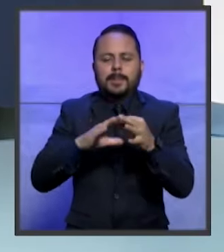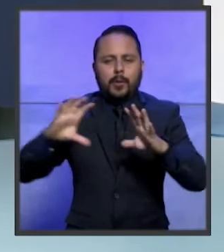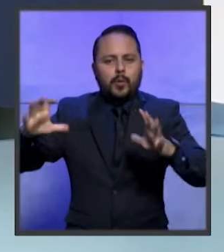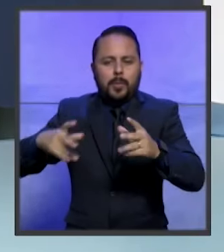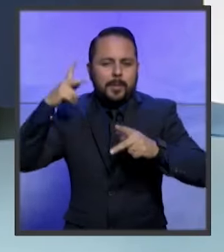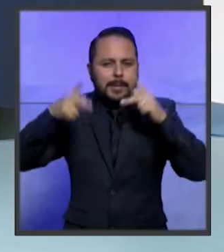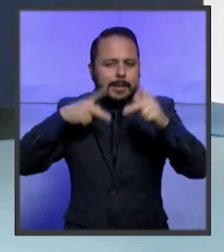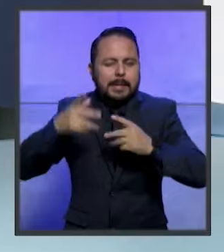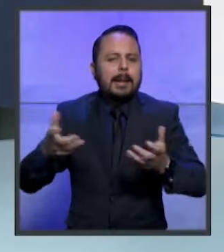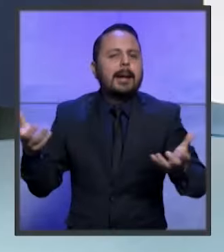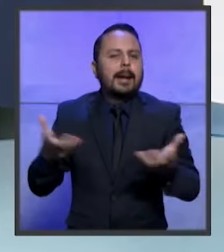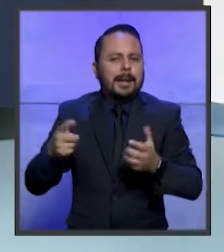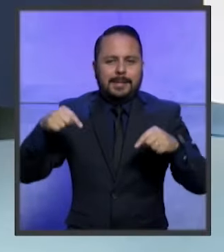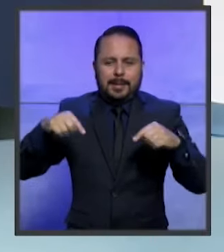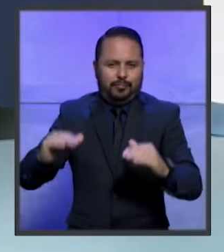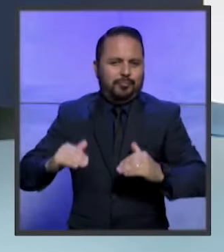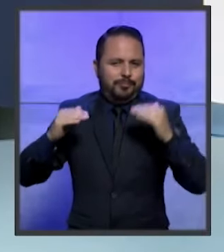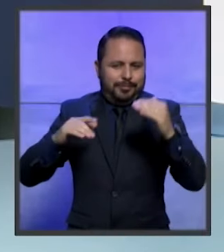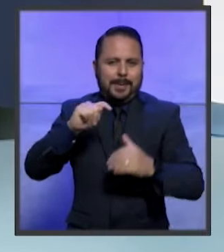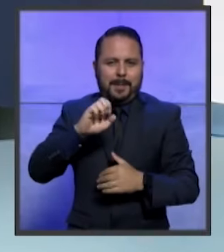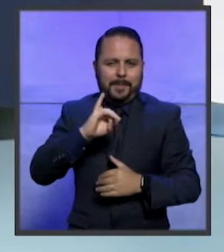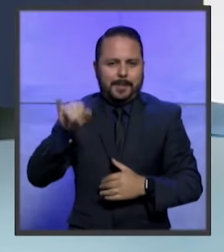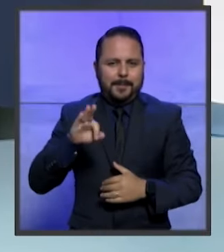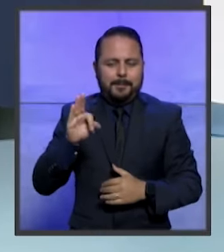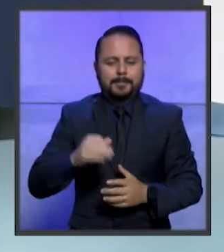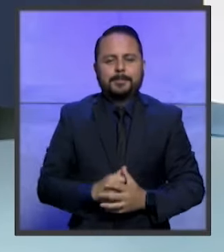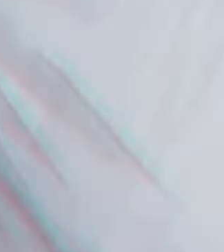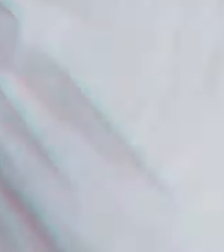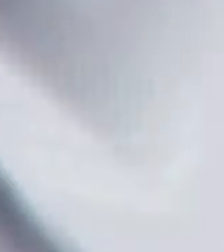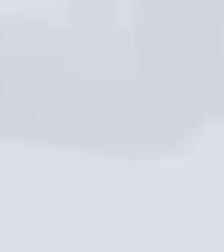visitaduría judicial de este máximo órgano jurisdiccional